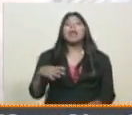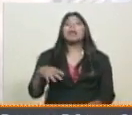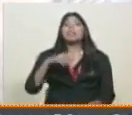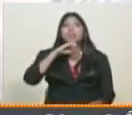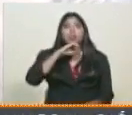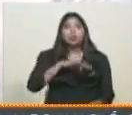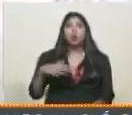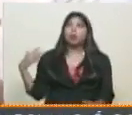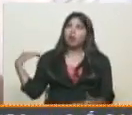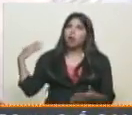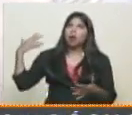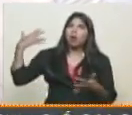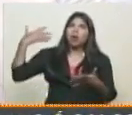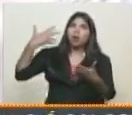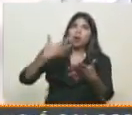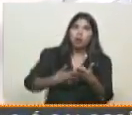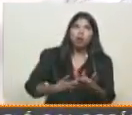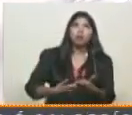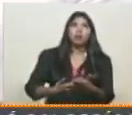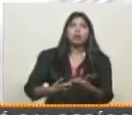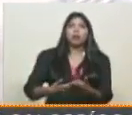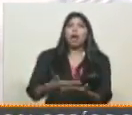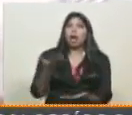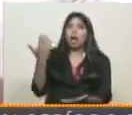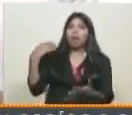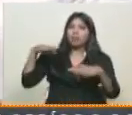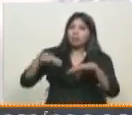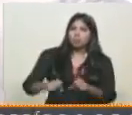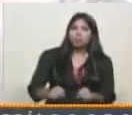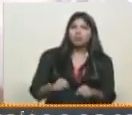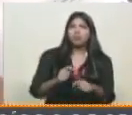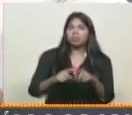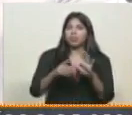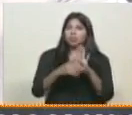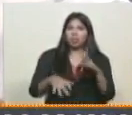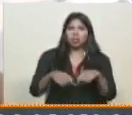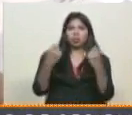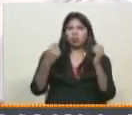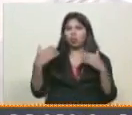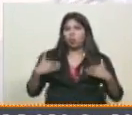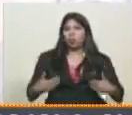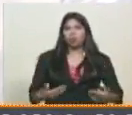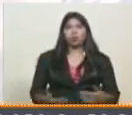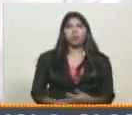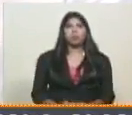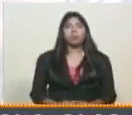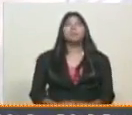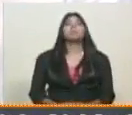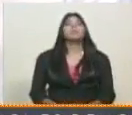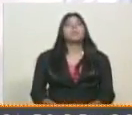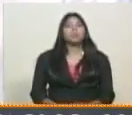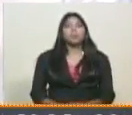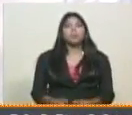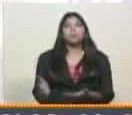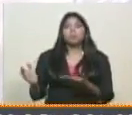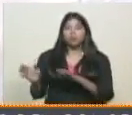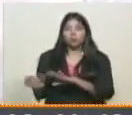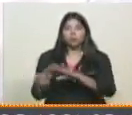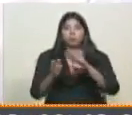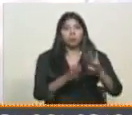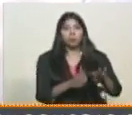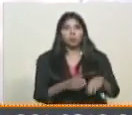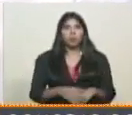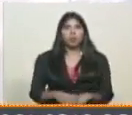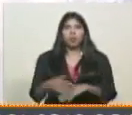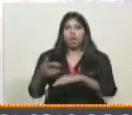que había en este país lo que quiere derecha es que eso vuelva para atrás nosotros queremos seguir avanzando ahora bien no hay ninguna autoridad moral para